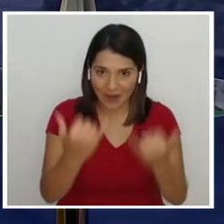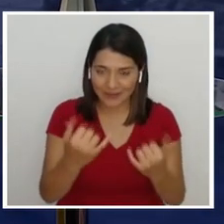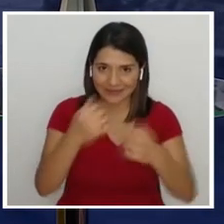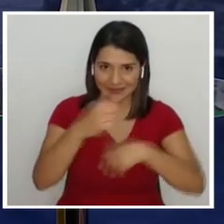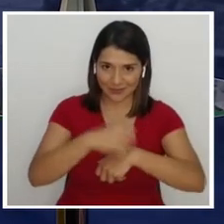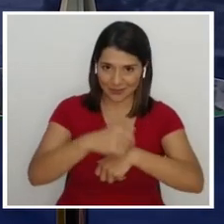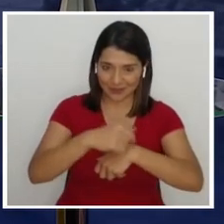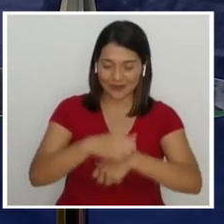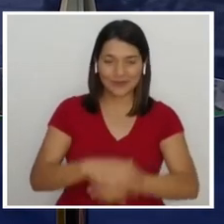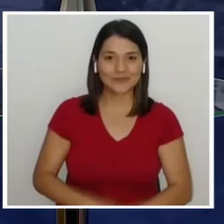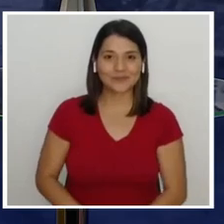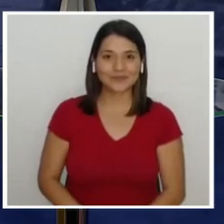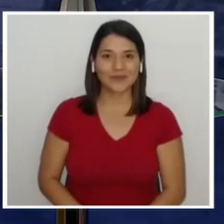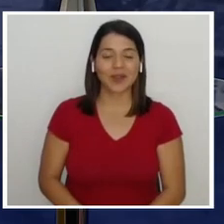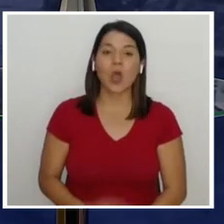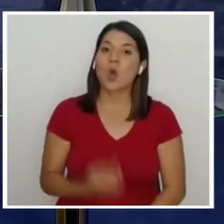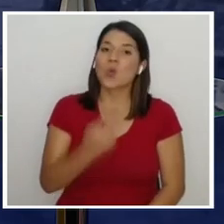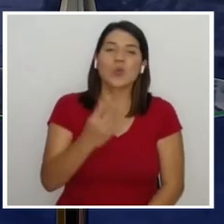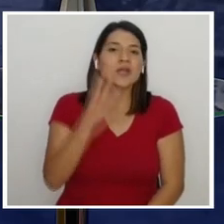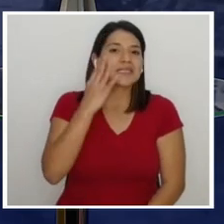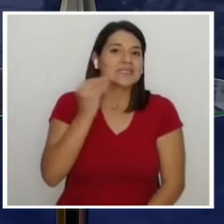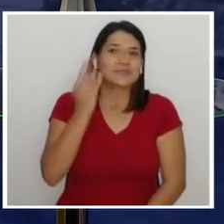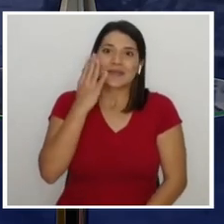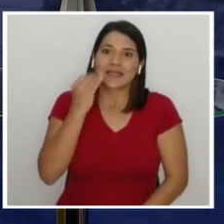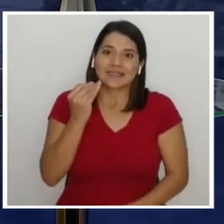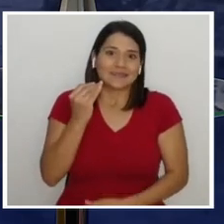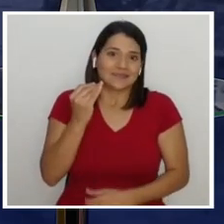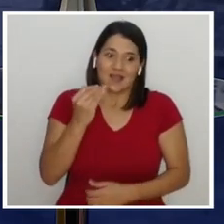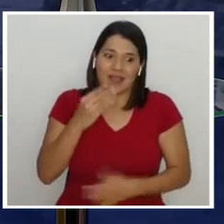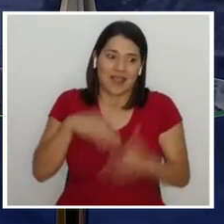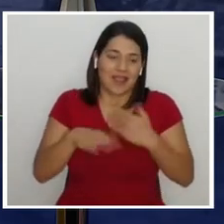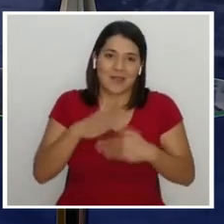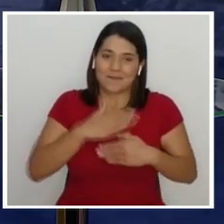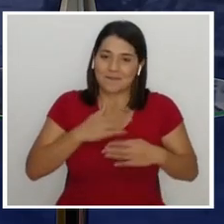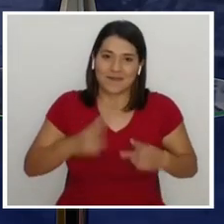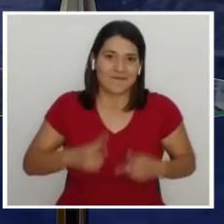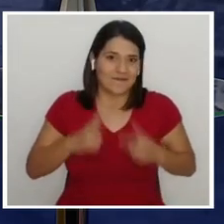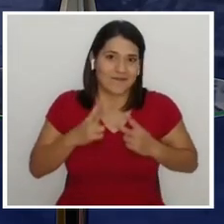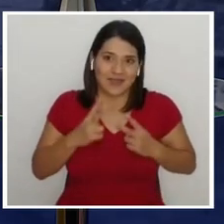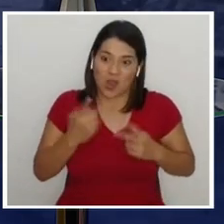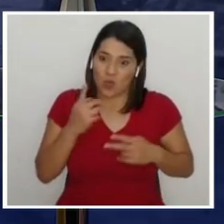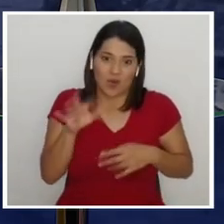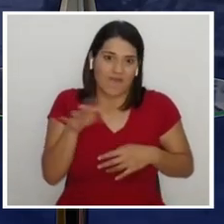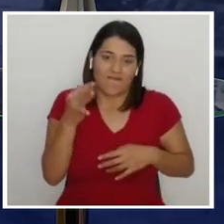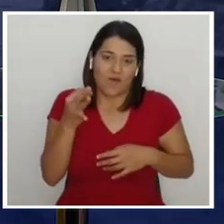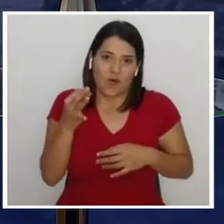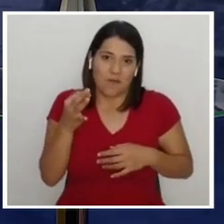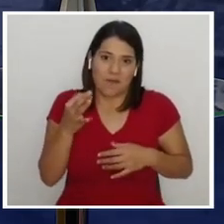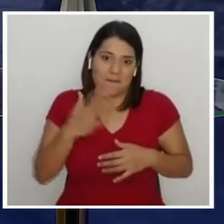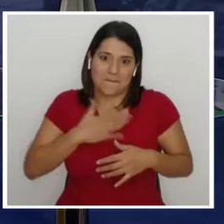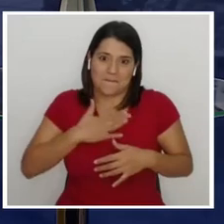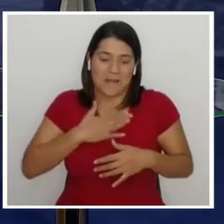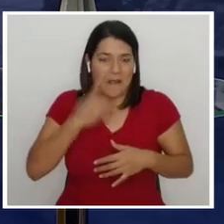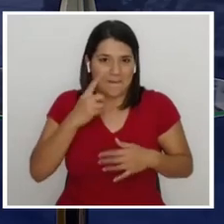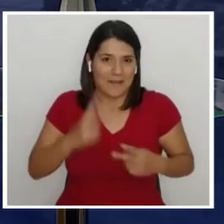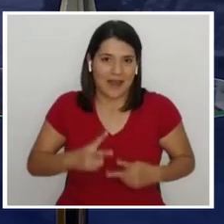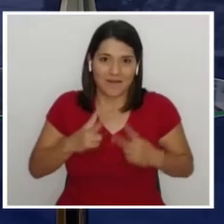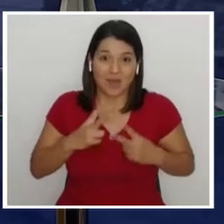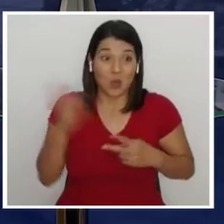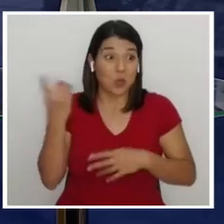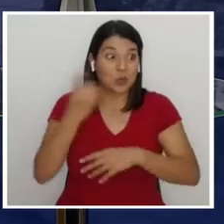Es una experiencia de vida, es un estilo de vida. Empezó como un día cruzar una puerta, entrar a un comité